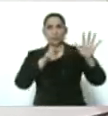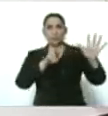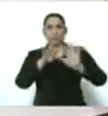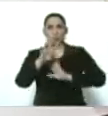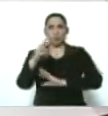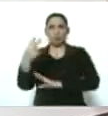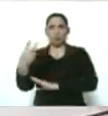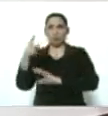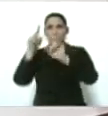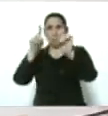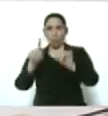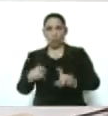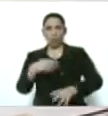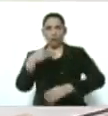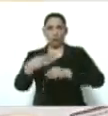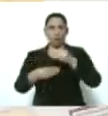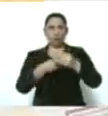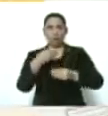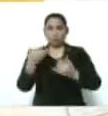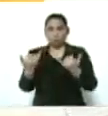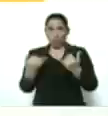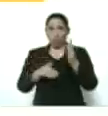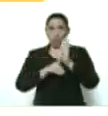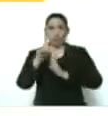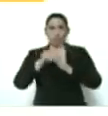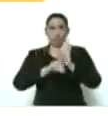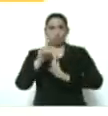535.742 pruebas y en pleno desarrollo.